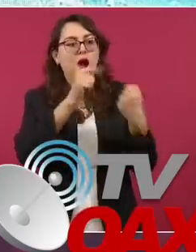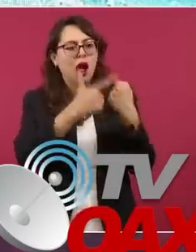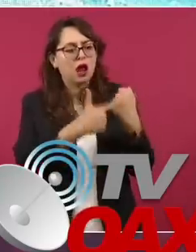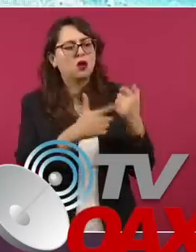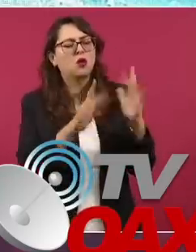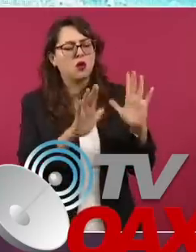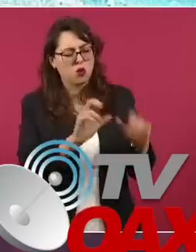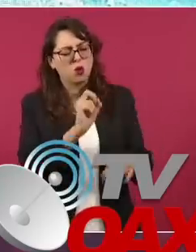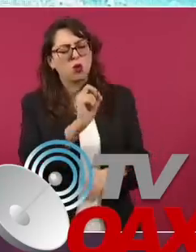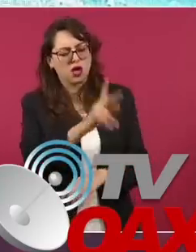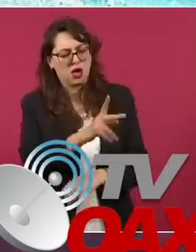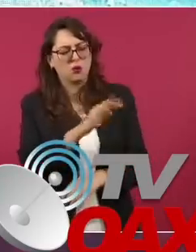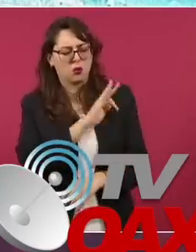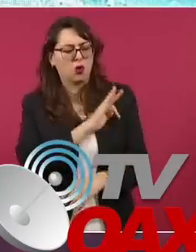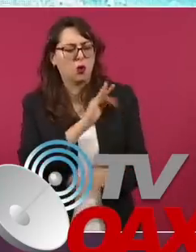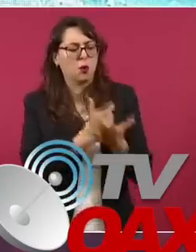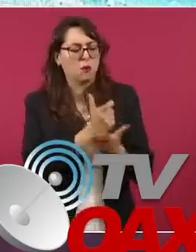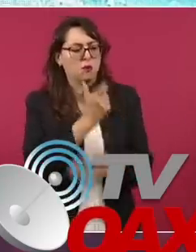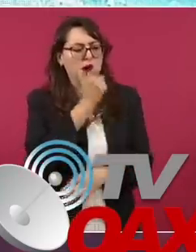Pero imagínense,